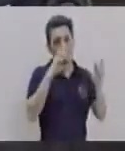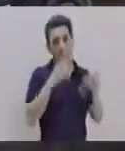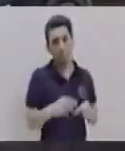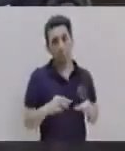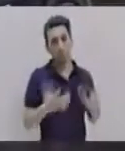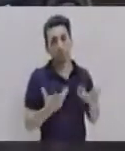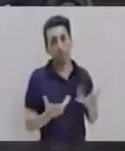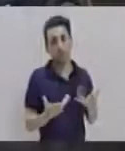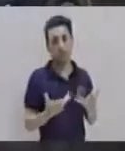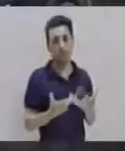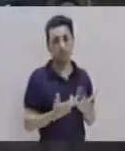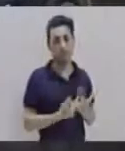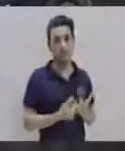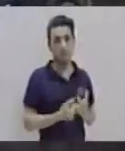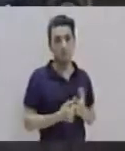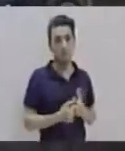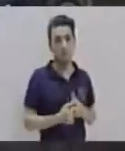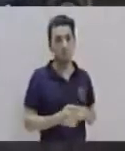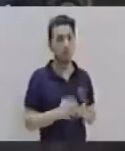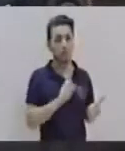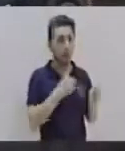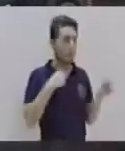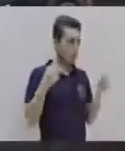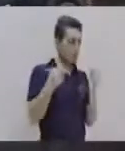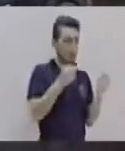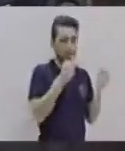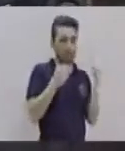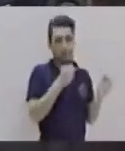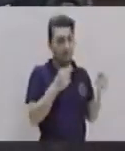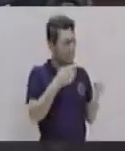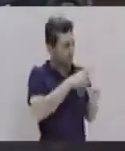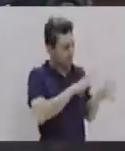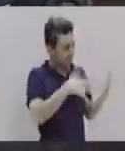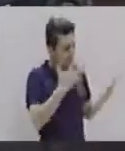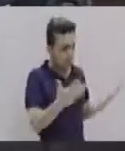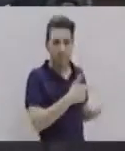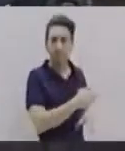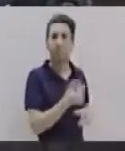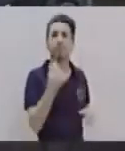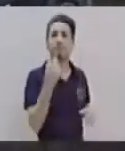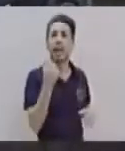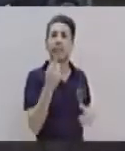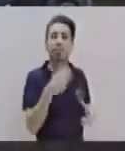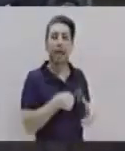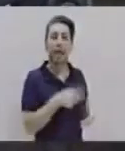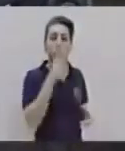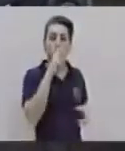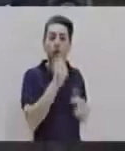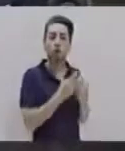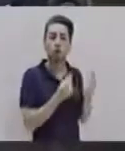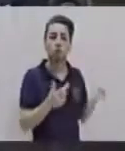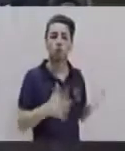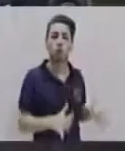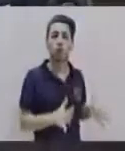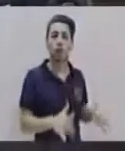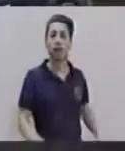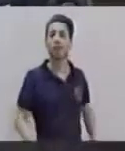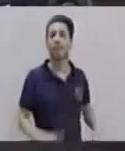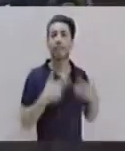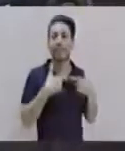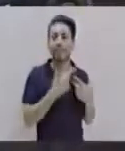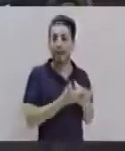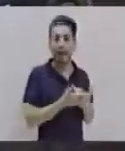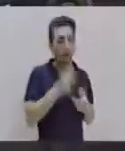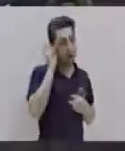personas que están como peleando, dice uno, con la vida, ¿verdad? Pero es porque no han resuelto algo en su vida. Entonces es tan